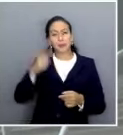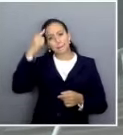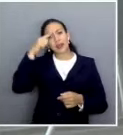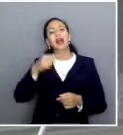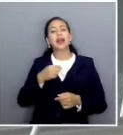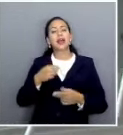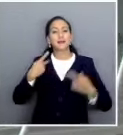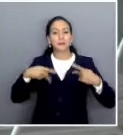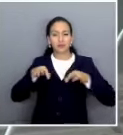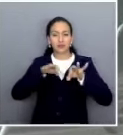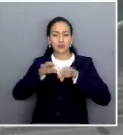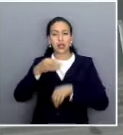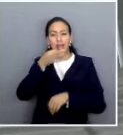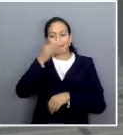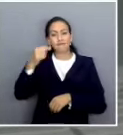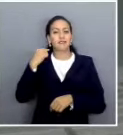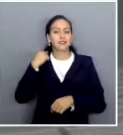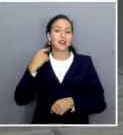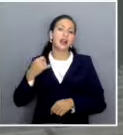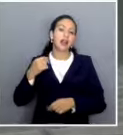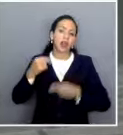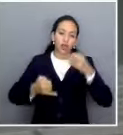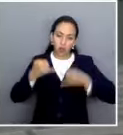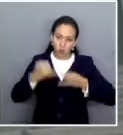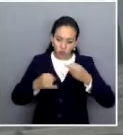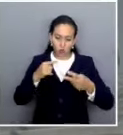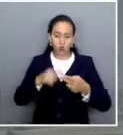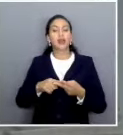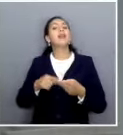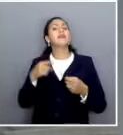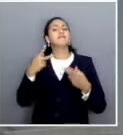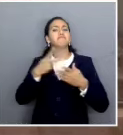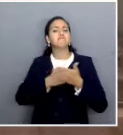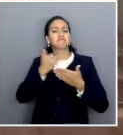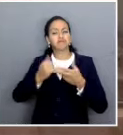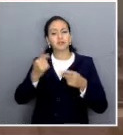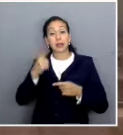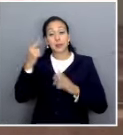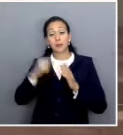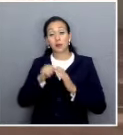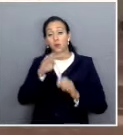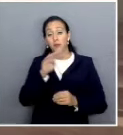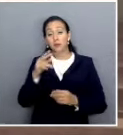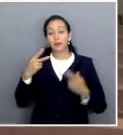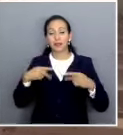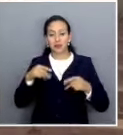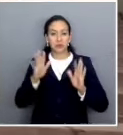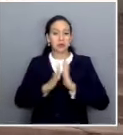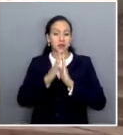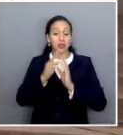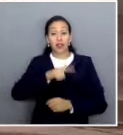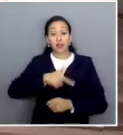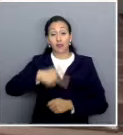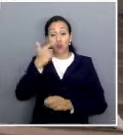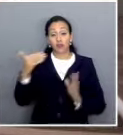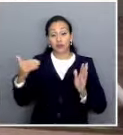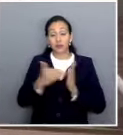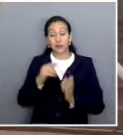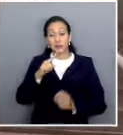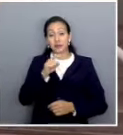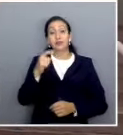proyectistas, en los que intervinieron 40.270 aspirantes, de los cuales 12.102 fueron